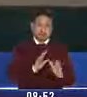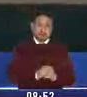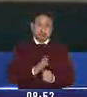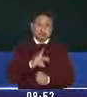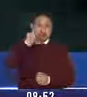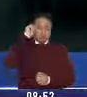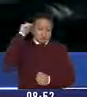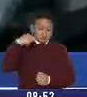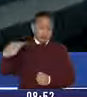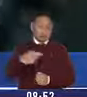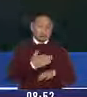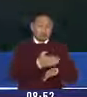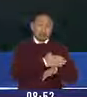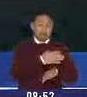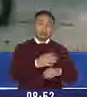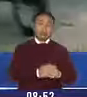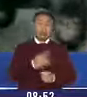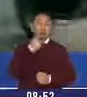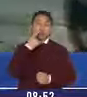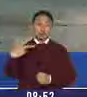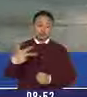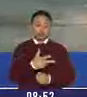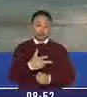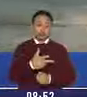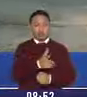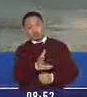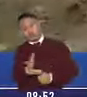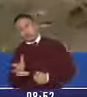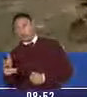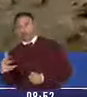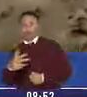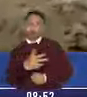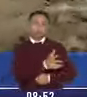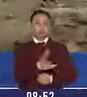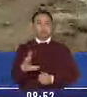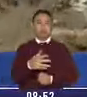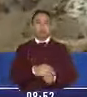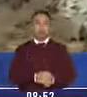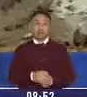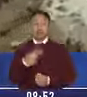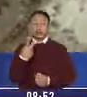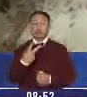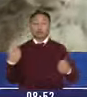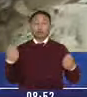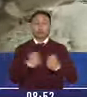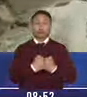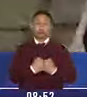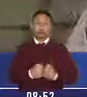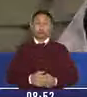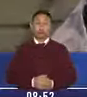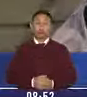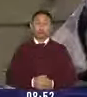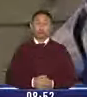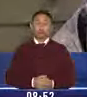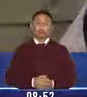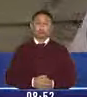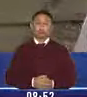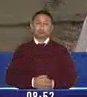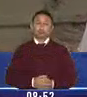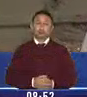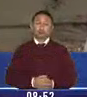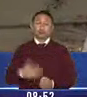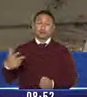Recuerdan que por el mal estado de la vía, los conductores tenían que hacer maniobras y dos accidentes se registraron en el sitio. Sí, se